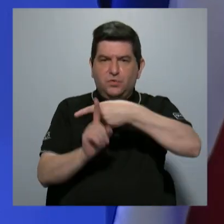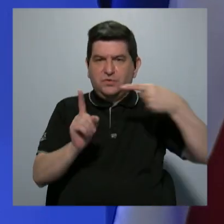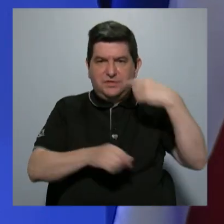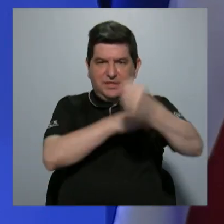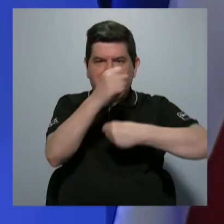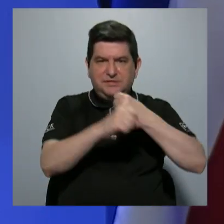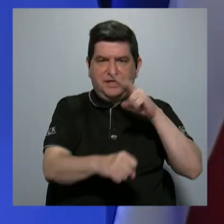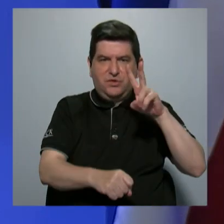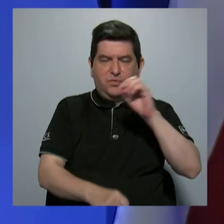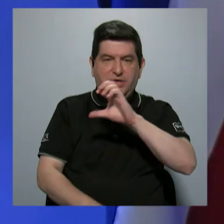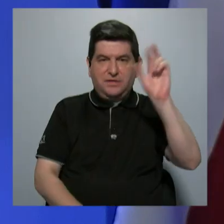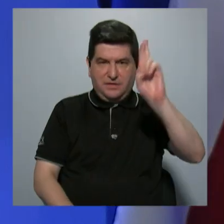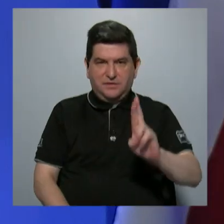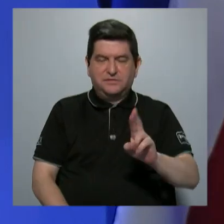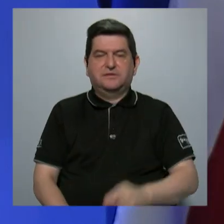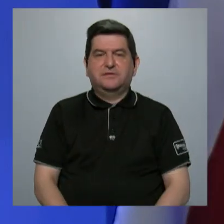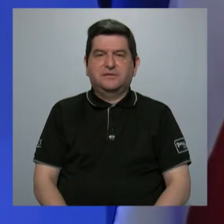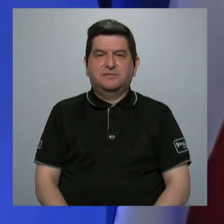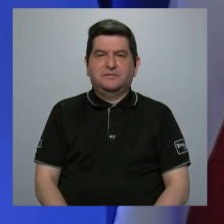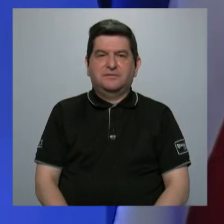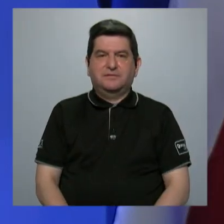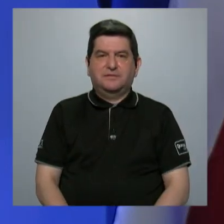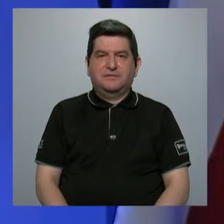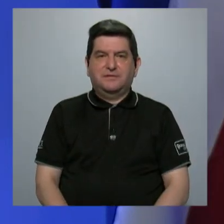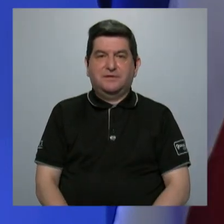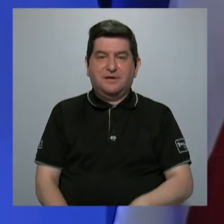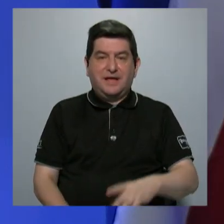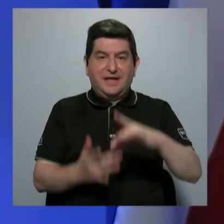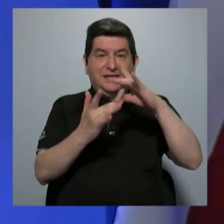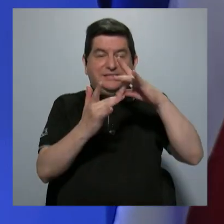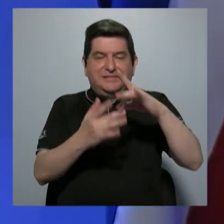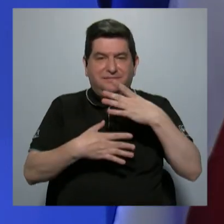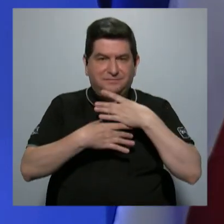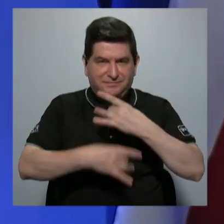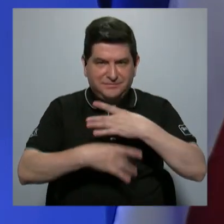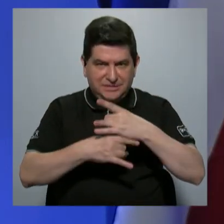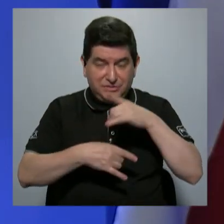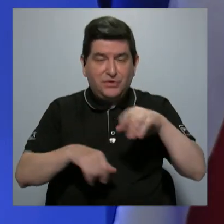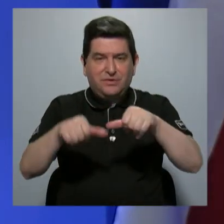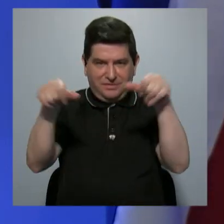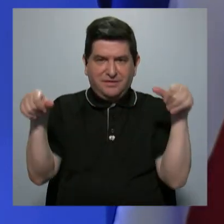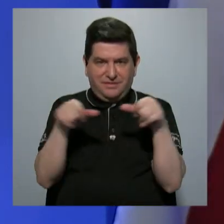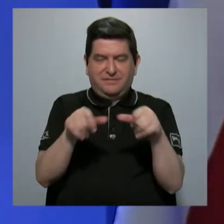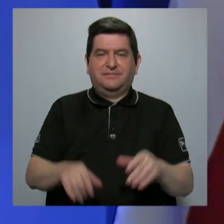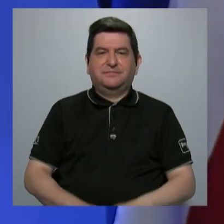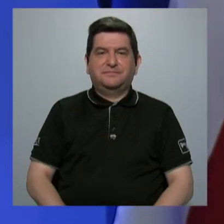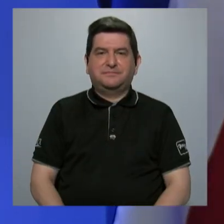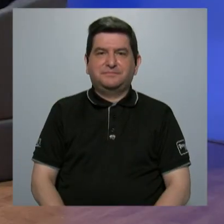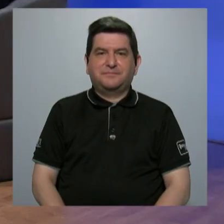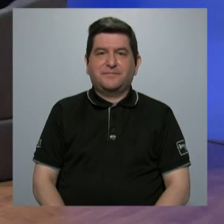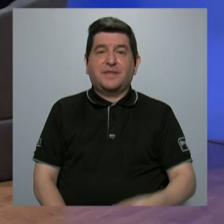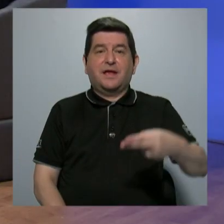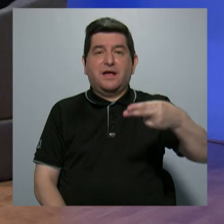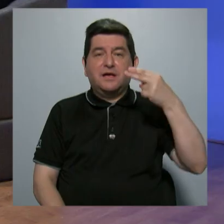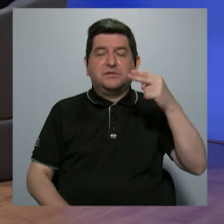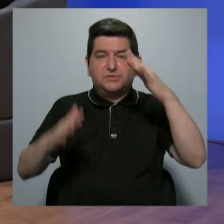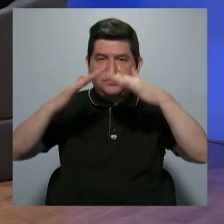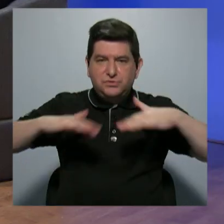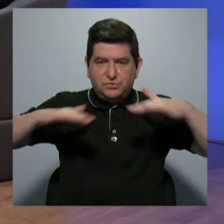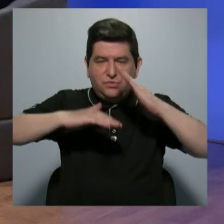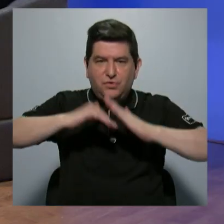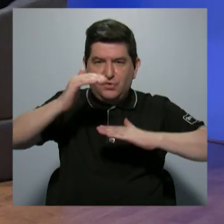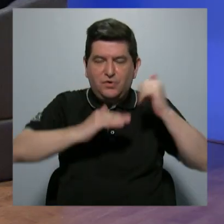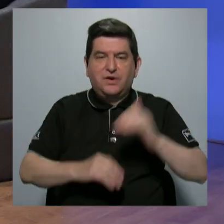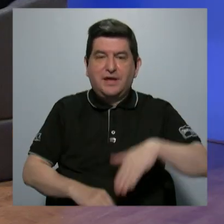siglo XX en Costa Rica, y uno de mis particulares intereses en ese ámbito es la historia del espacio construido